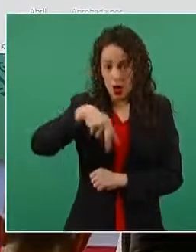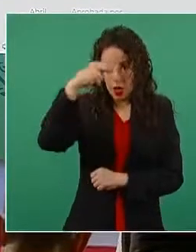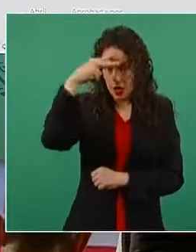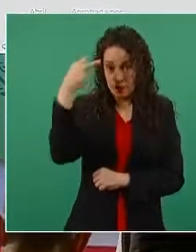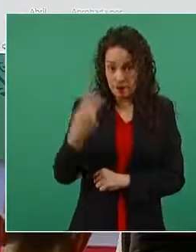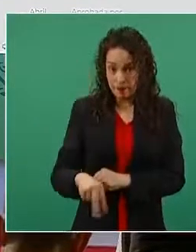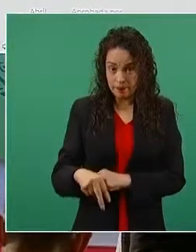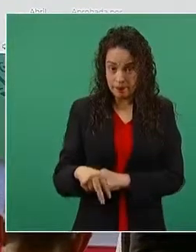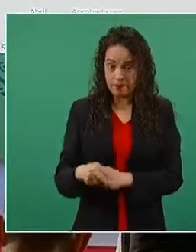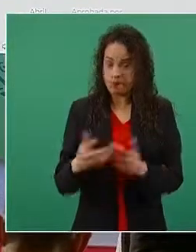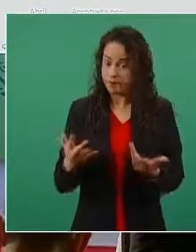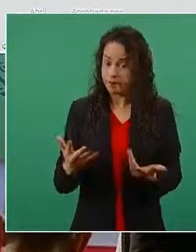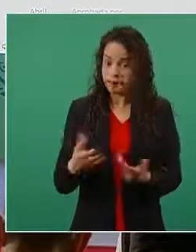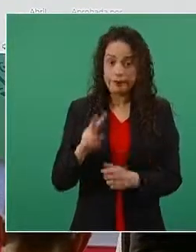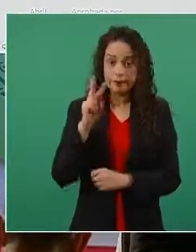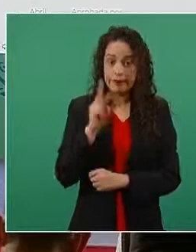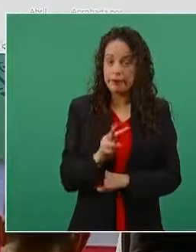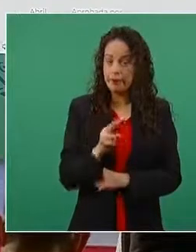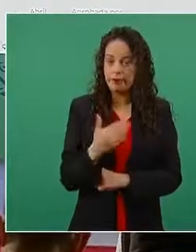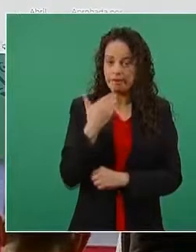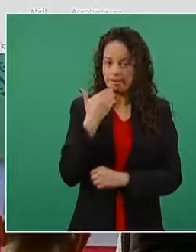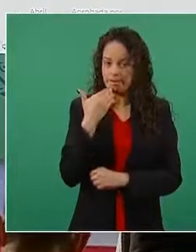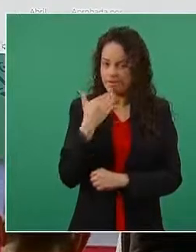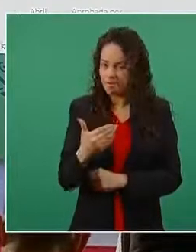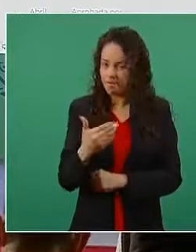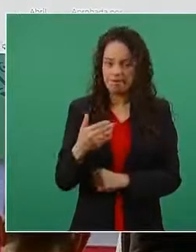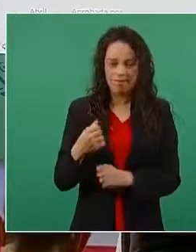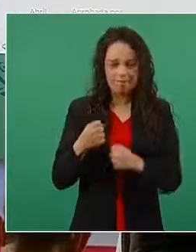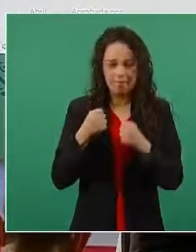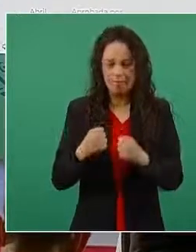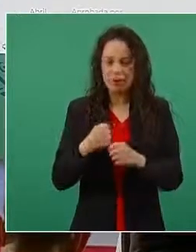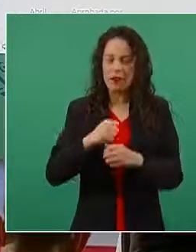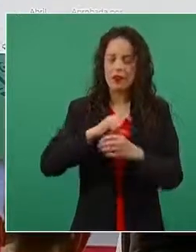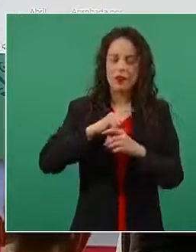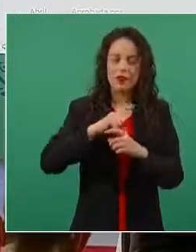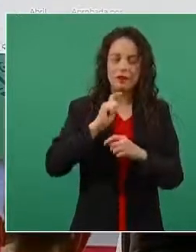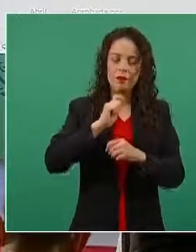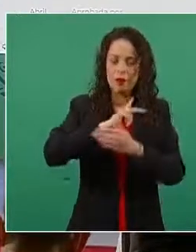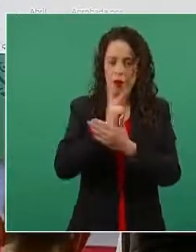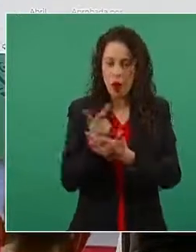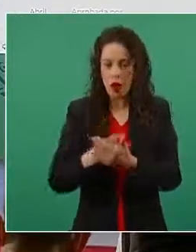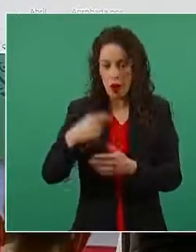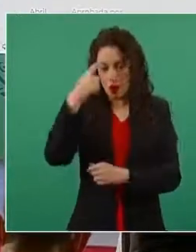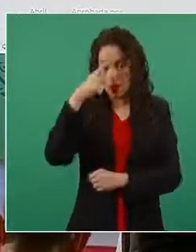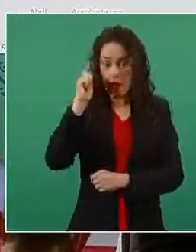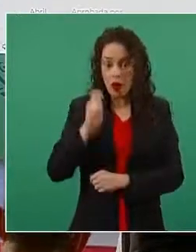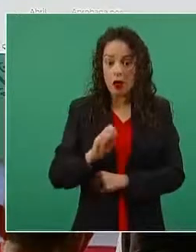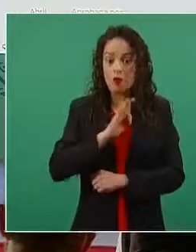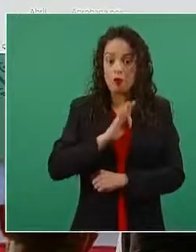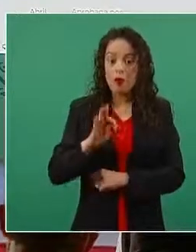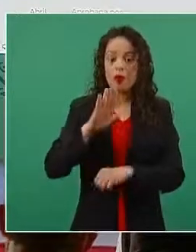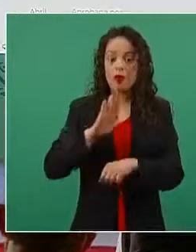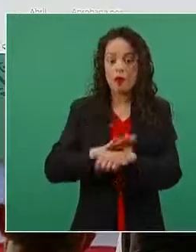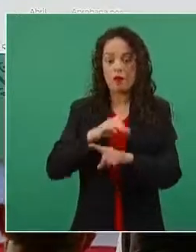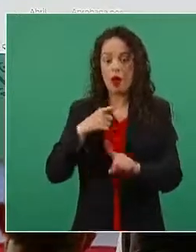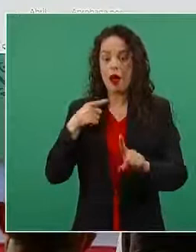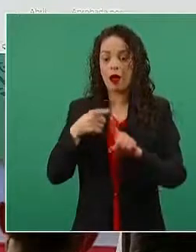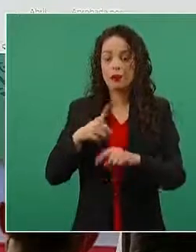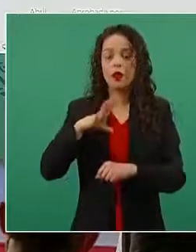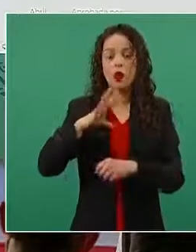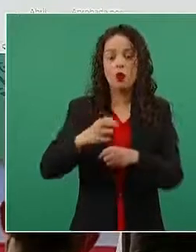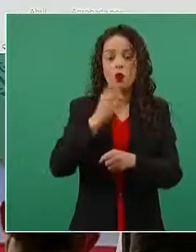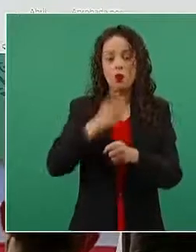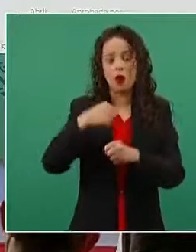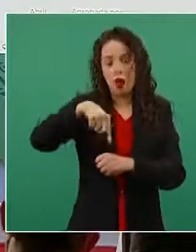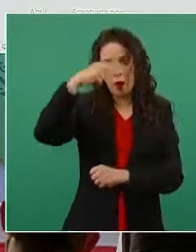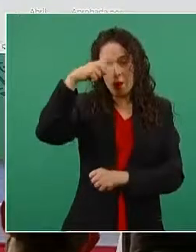muy acucioso y dirigido a aumentar las opciones que México tiene. Ese ha sido el objetivo estratégico.